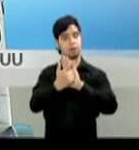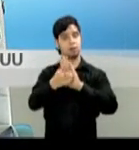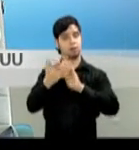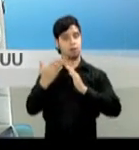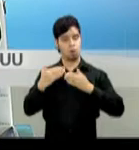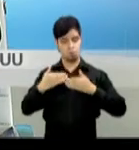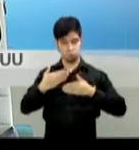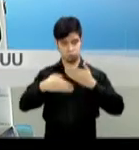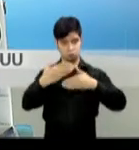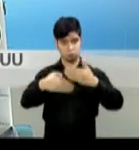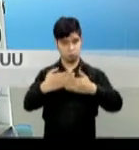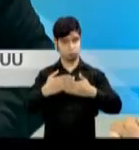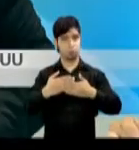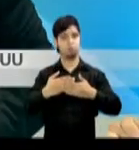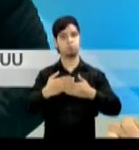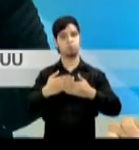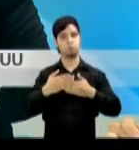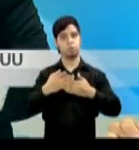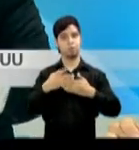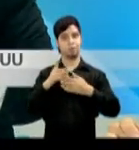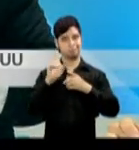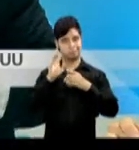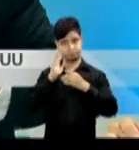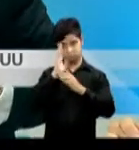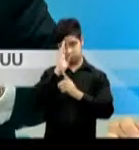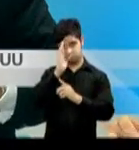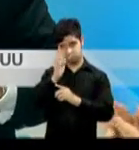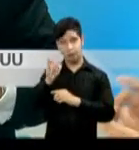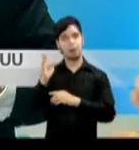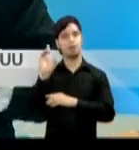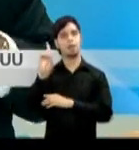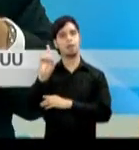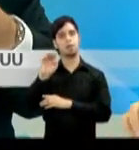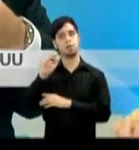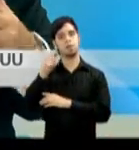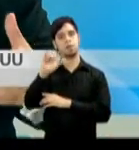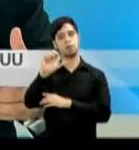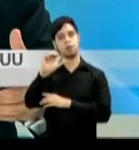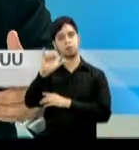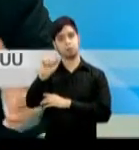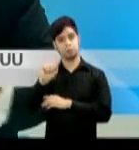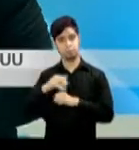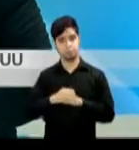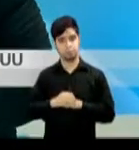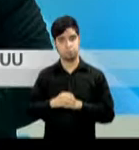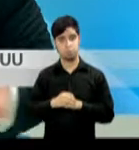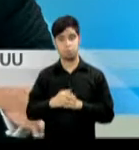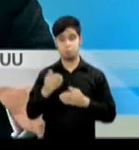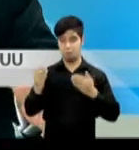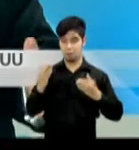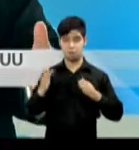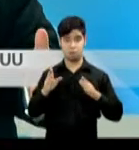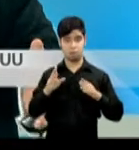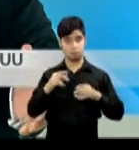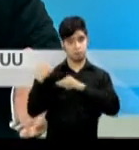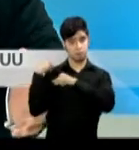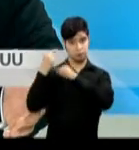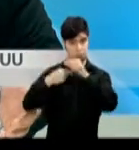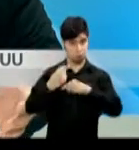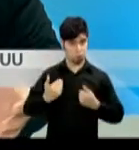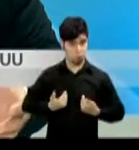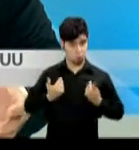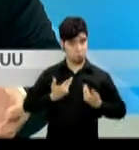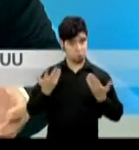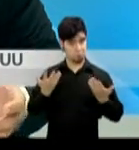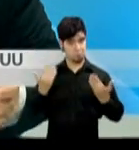democracia y al respeto a los derechos humanos. También se ha parafraseado un poco el aspecto de que hay una generación joven que pudiera de alguna manera tener algún tipo de impacto. Félix,